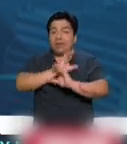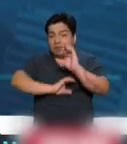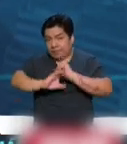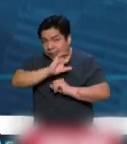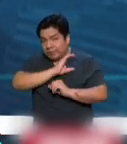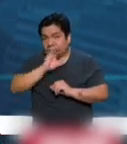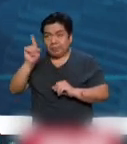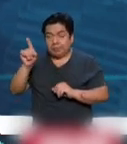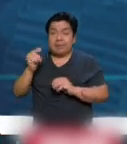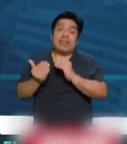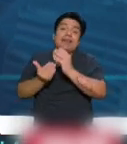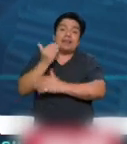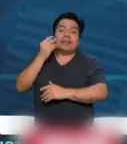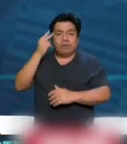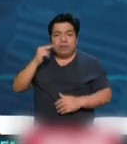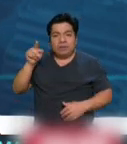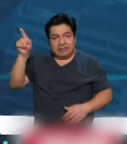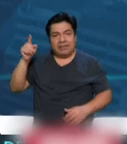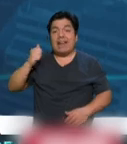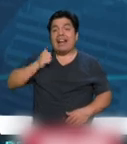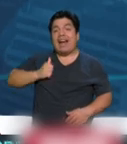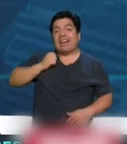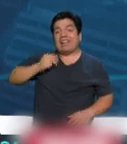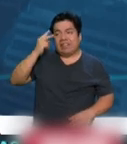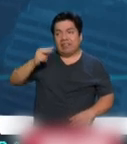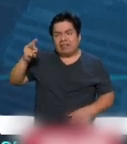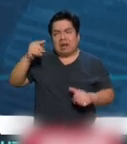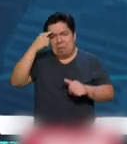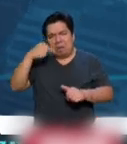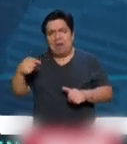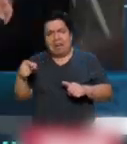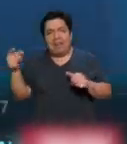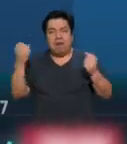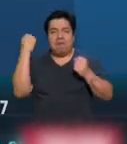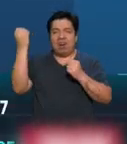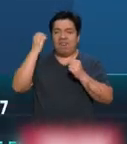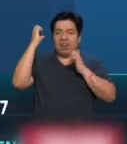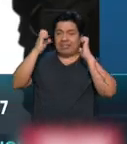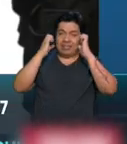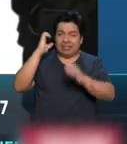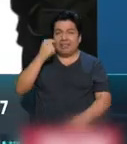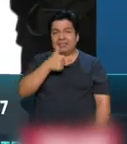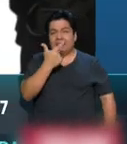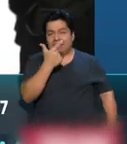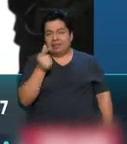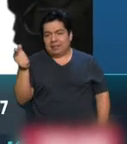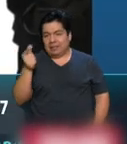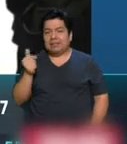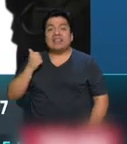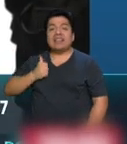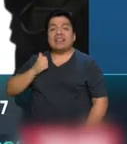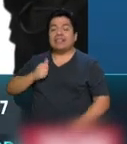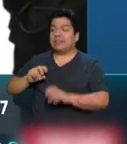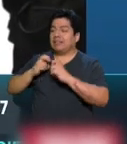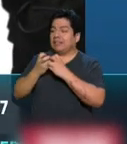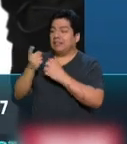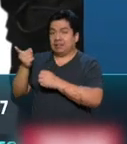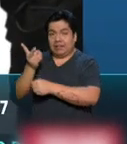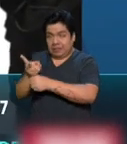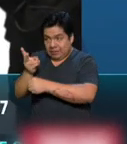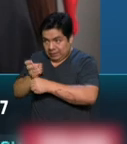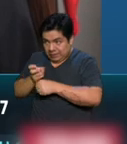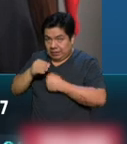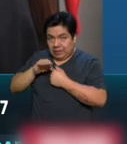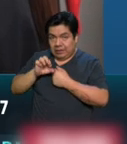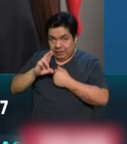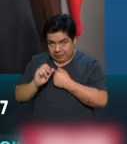Pardo viajó esta mañana a Canadá para participar en la cumbre del G7, a la que fue invitada por el primer ministro canadiense Mark